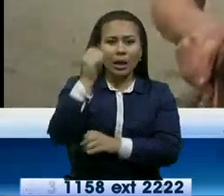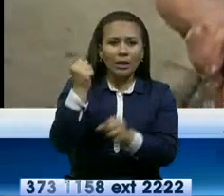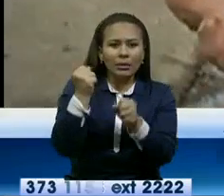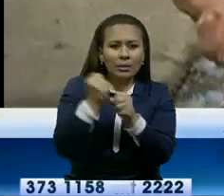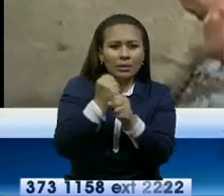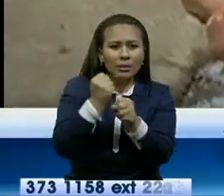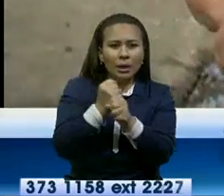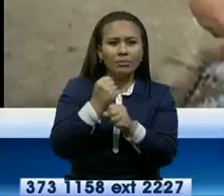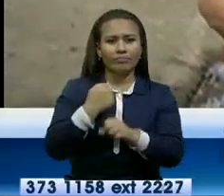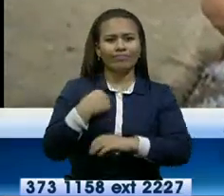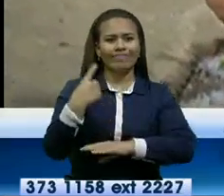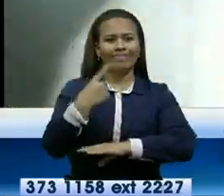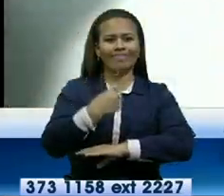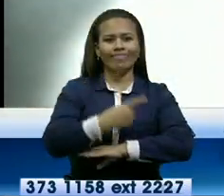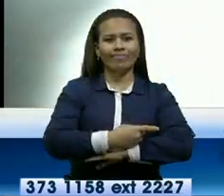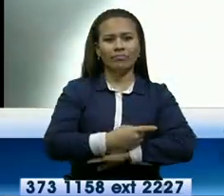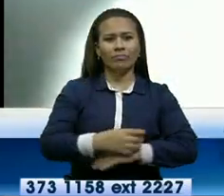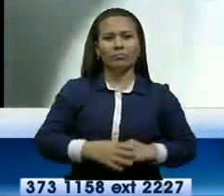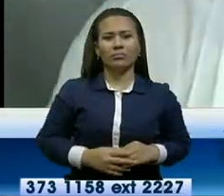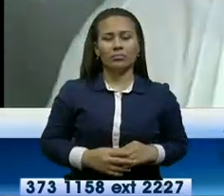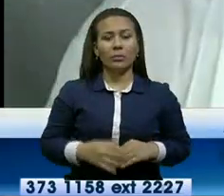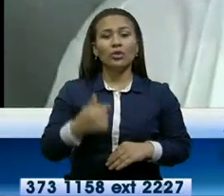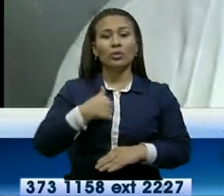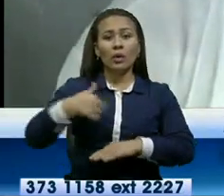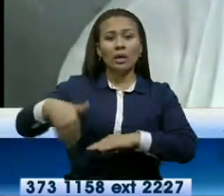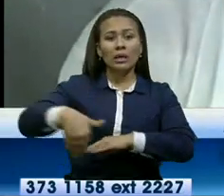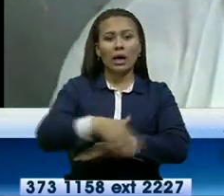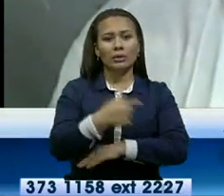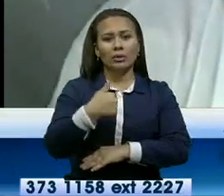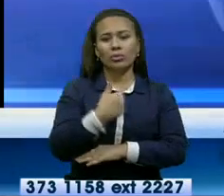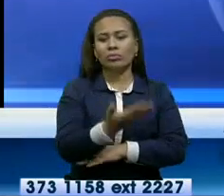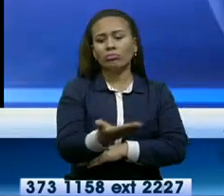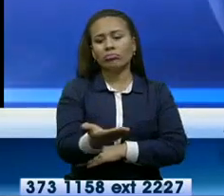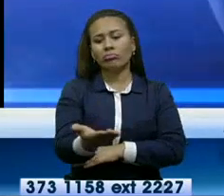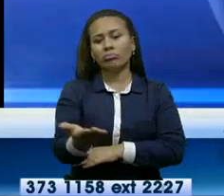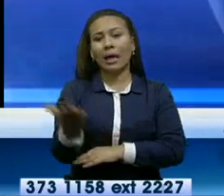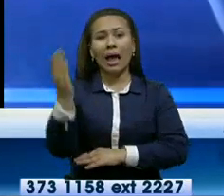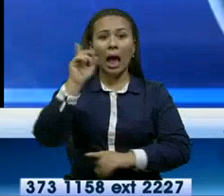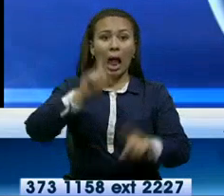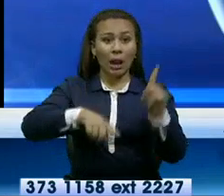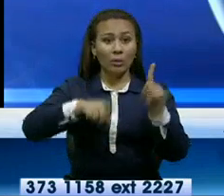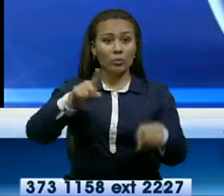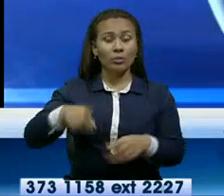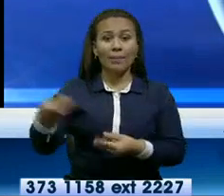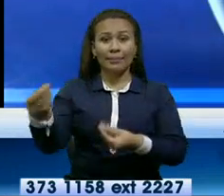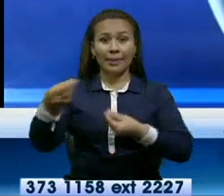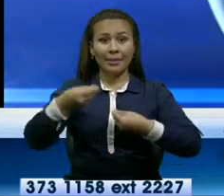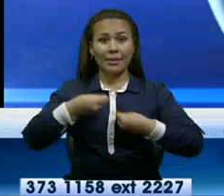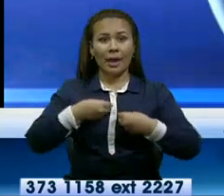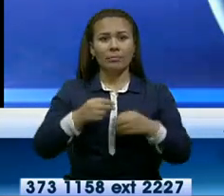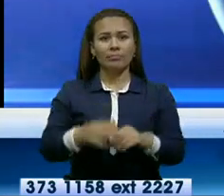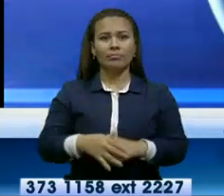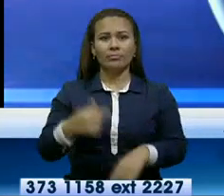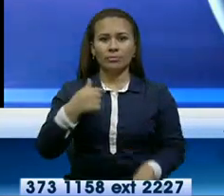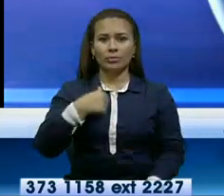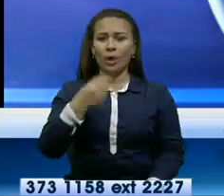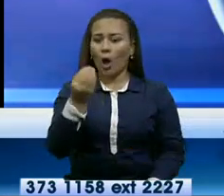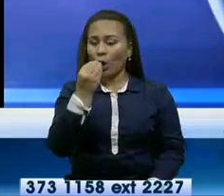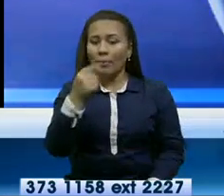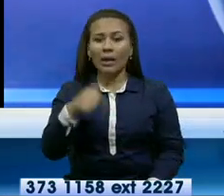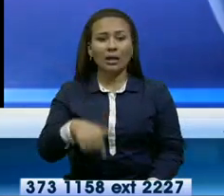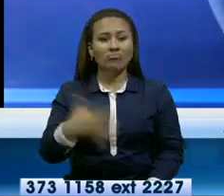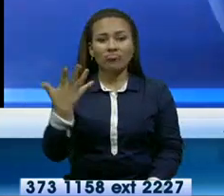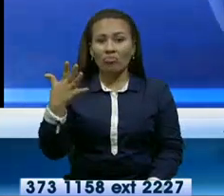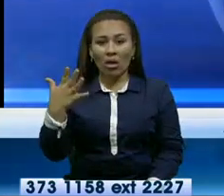diario. Andando en la calle, pido caridad. Por ahí, ya ve, aquí mismo tengo que salir a comer, aquí no hay